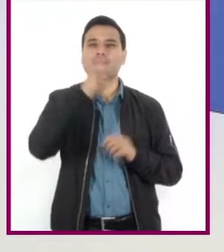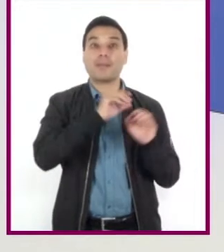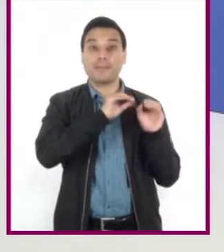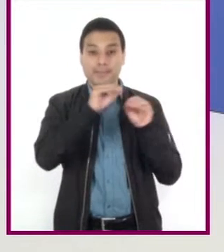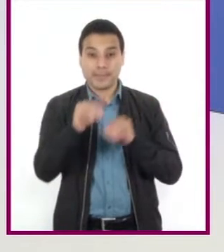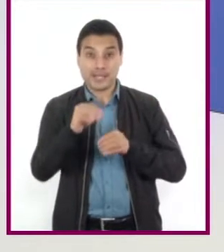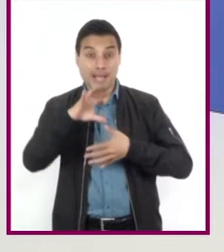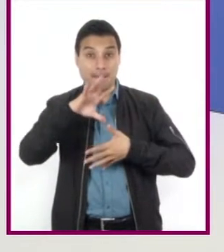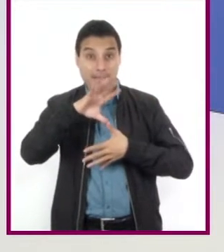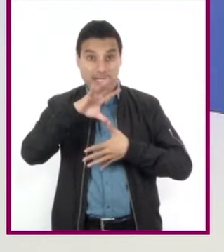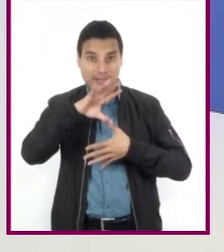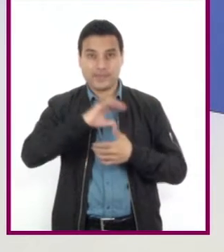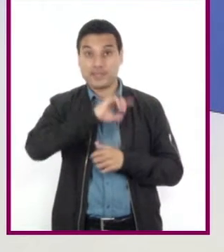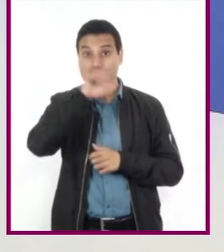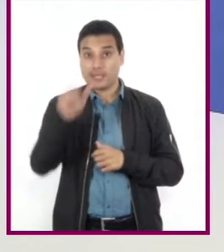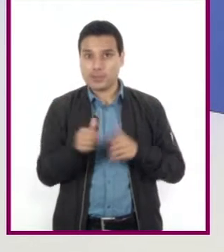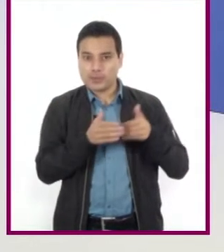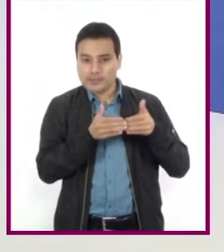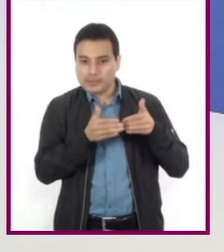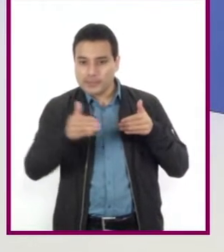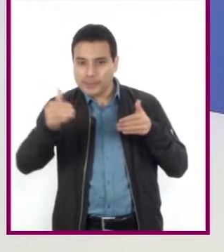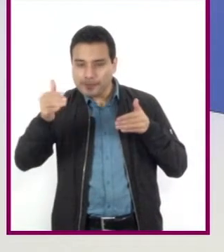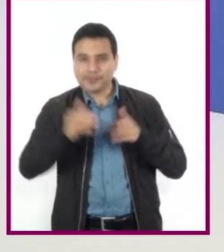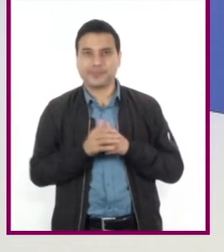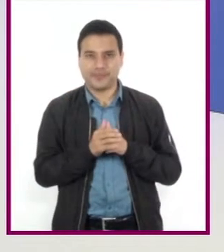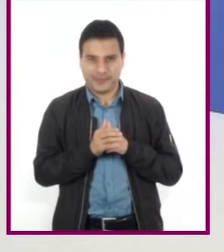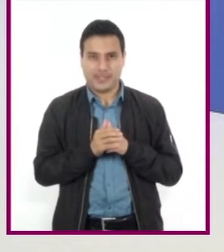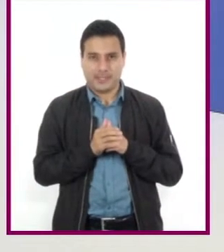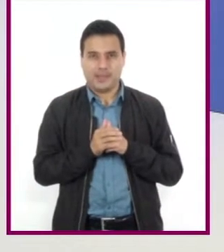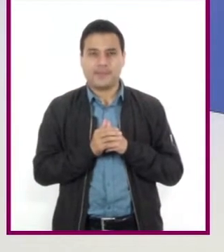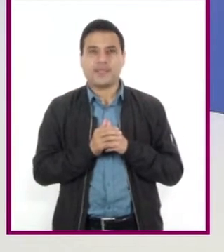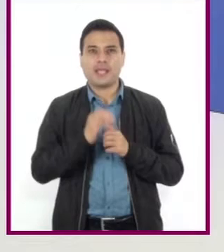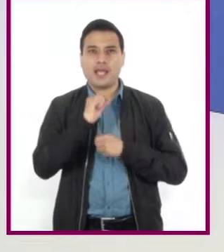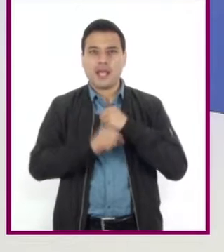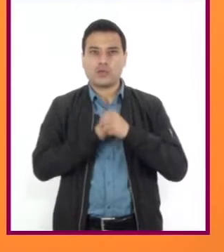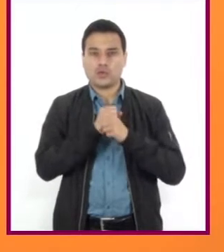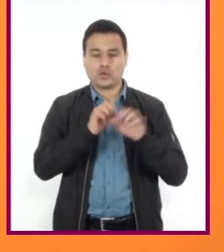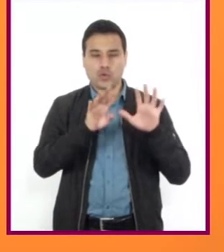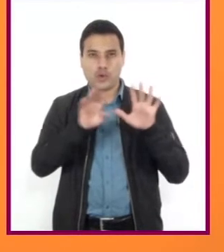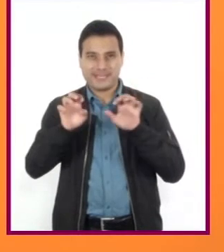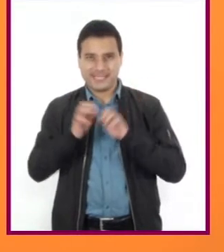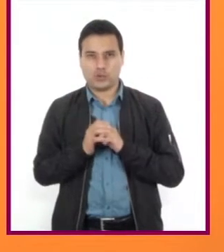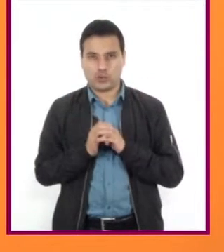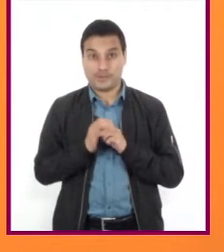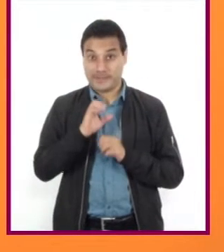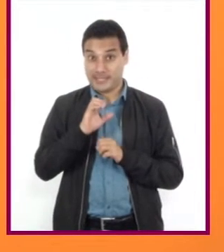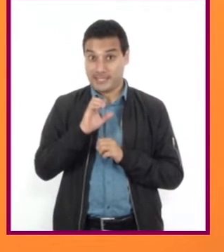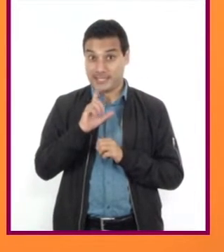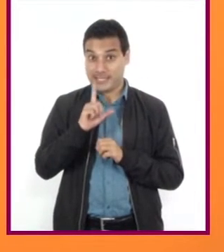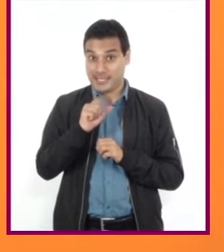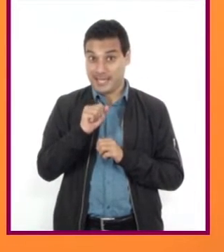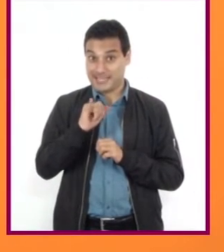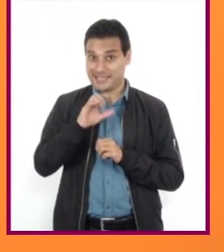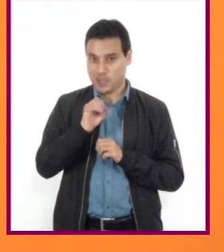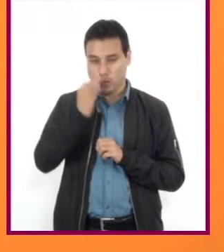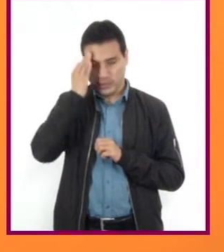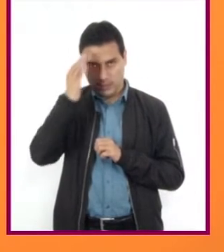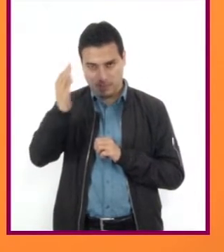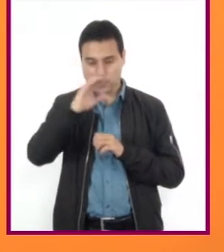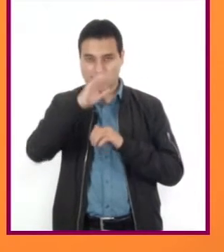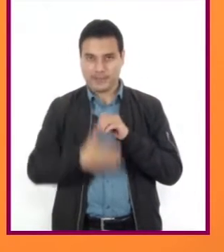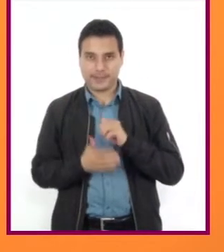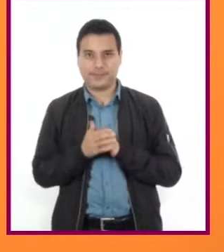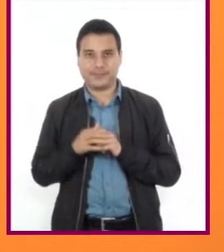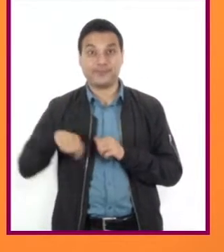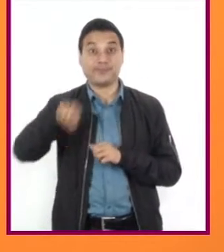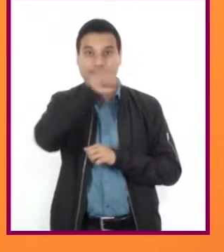hasta el final del periodo clásico mesoamericano en el año 900 de nuestra era. Tomen nota de las